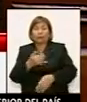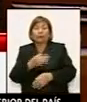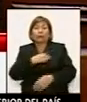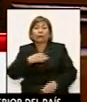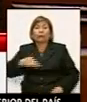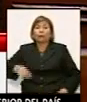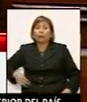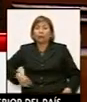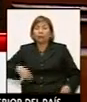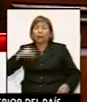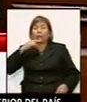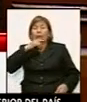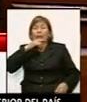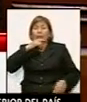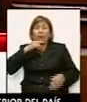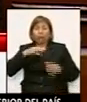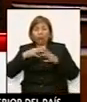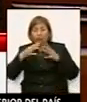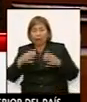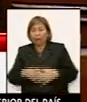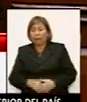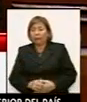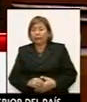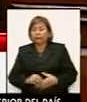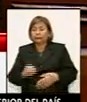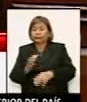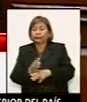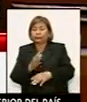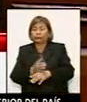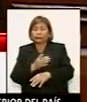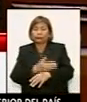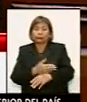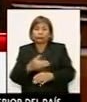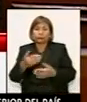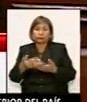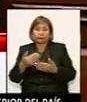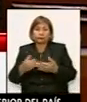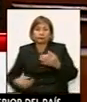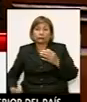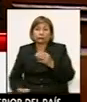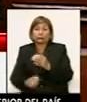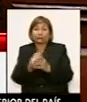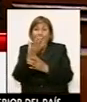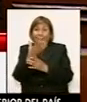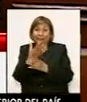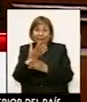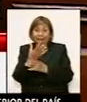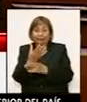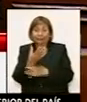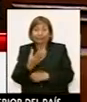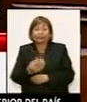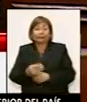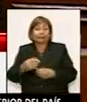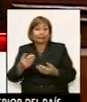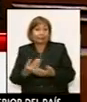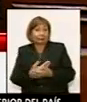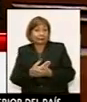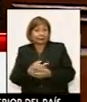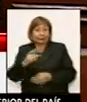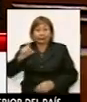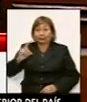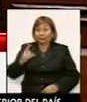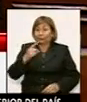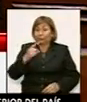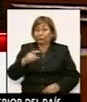Ministerio de la Mujer y Poblaciones Vulnerables, desarrollado en la ciudad de Arequipa, donde se efectuó el primer